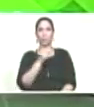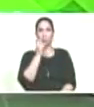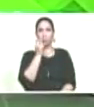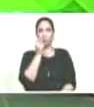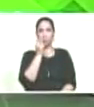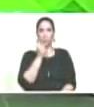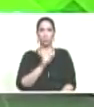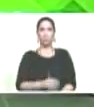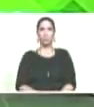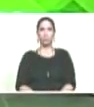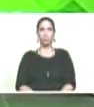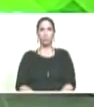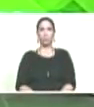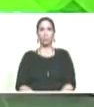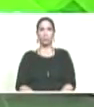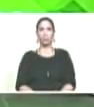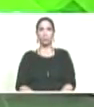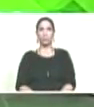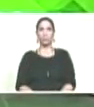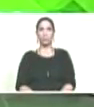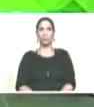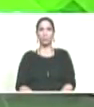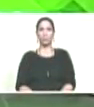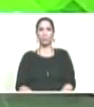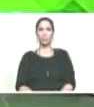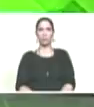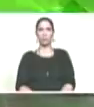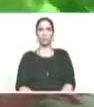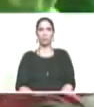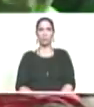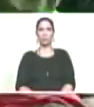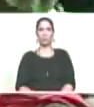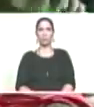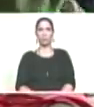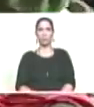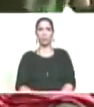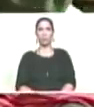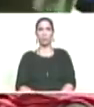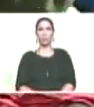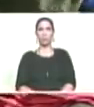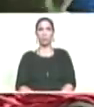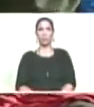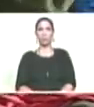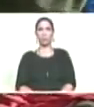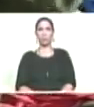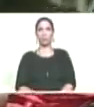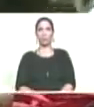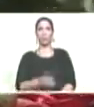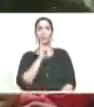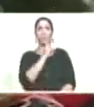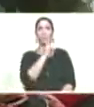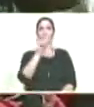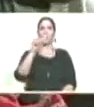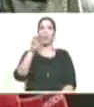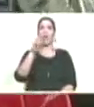Arborio. Arborio suena mejor. Te cambio tu nombre. Tú te llamas Arborio a partir de hoy.